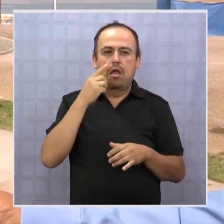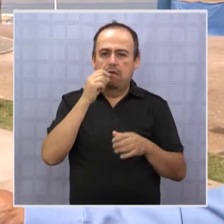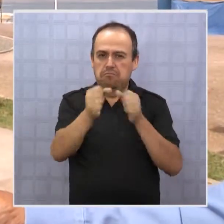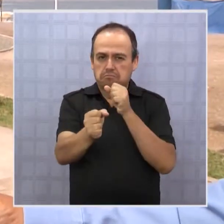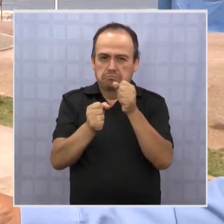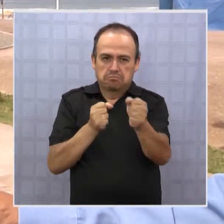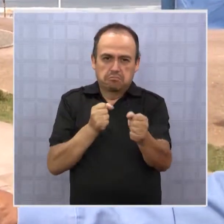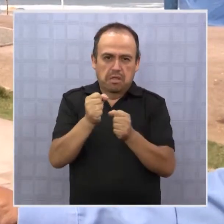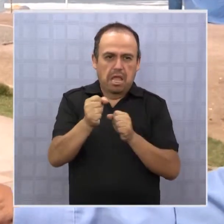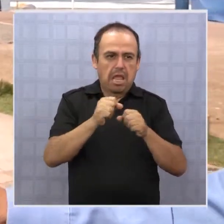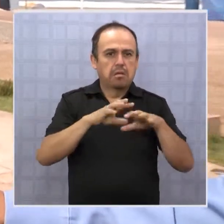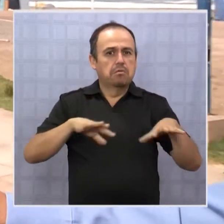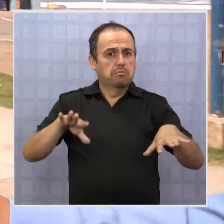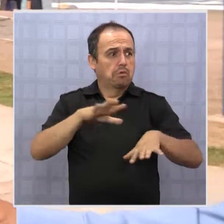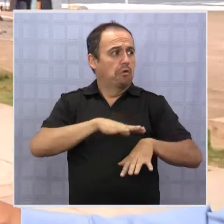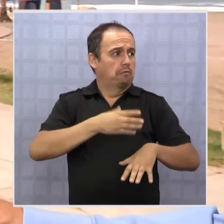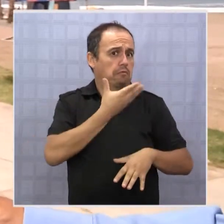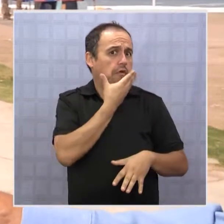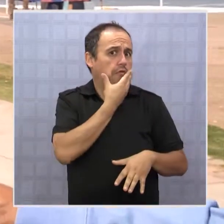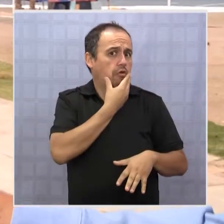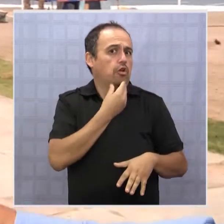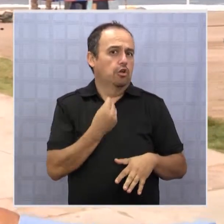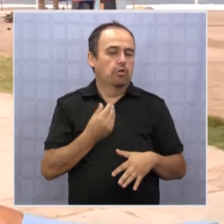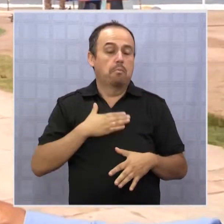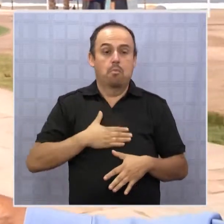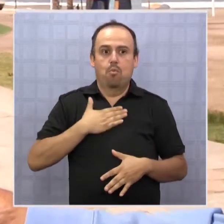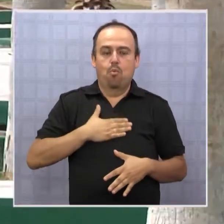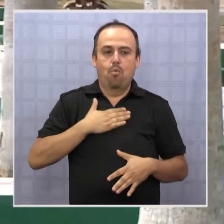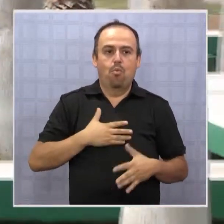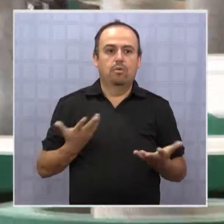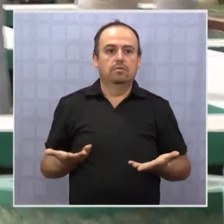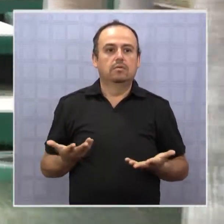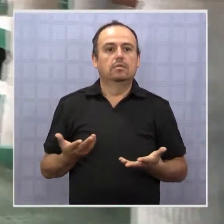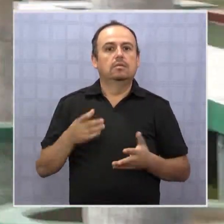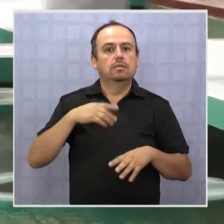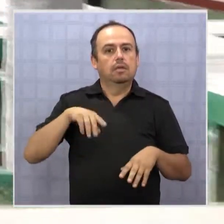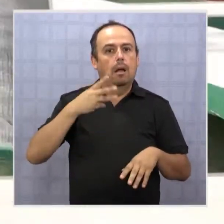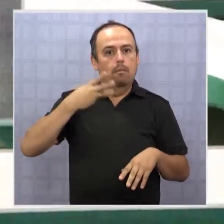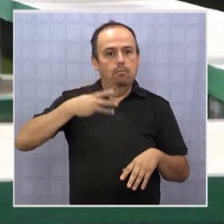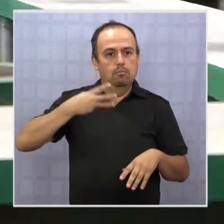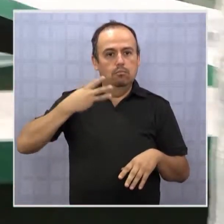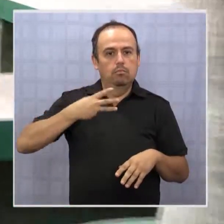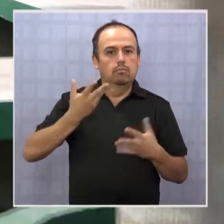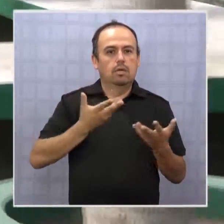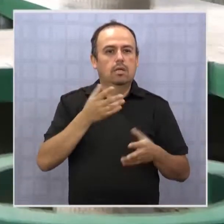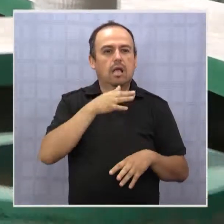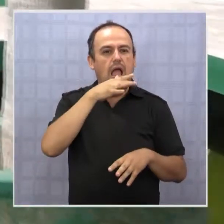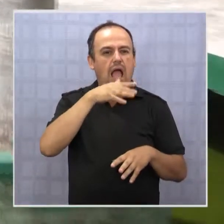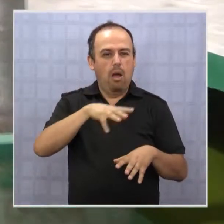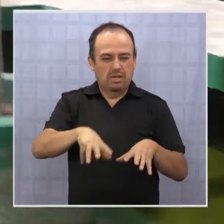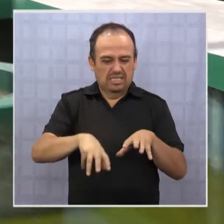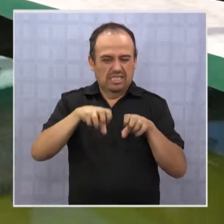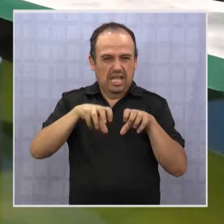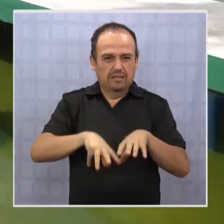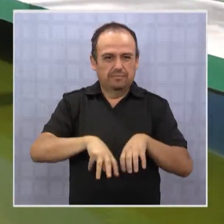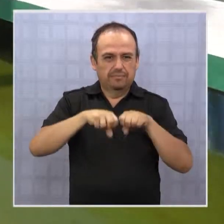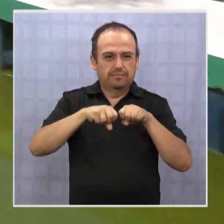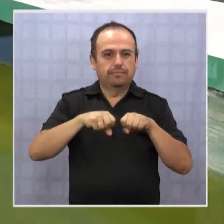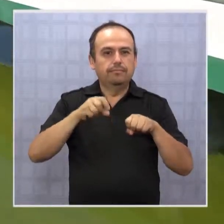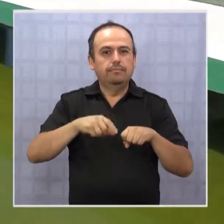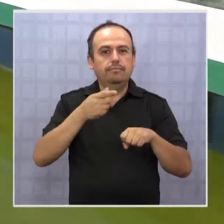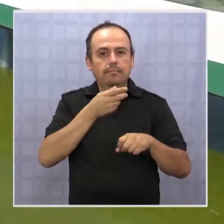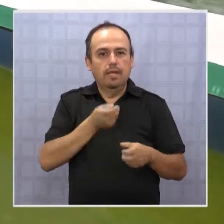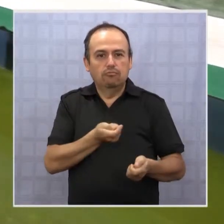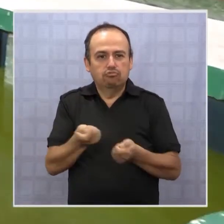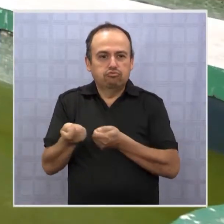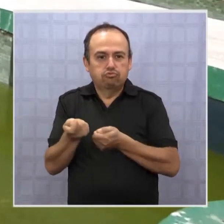las máquinas. Sí, está mucho más bonito, me gustó. Personal municipal trabaja en la extracción de agua de las piletas que usan para